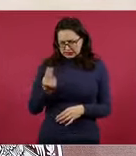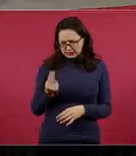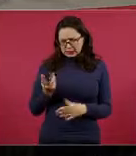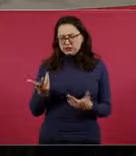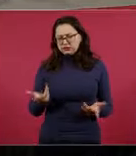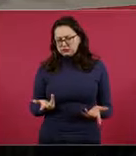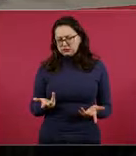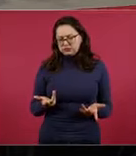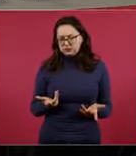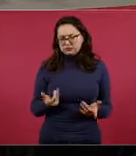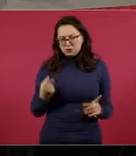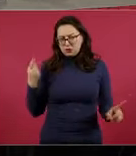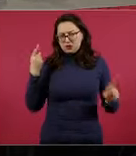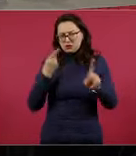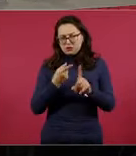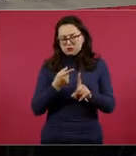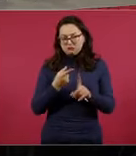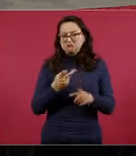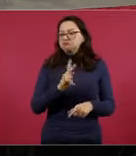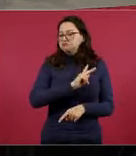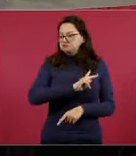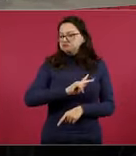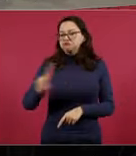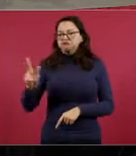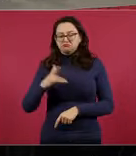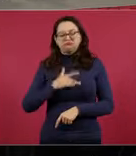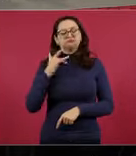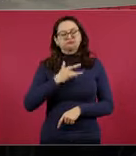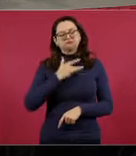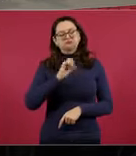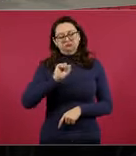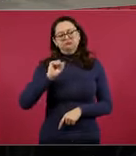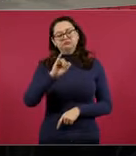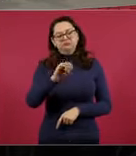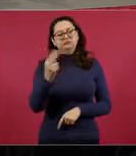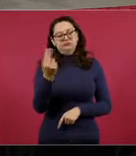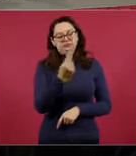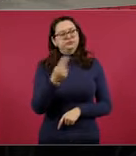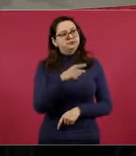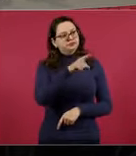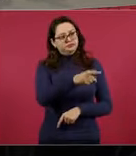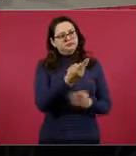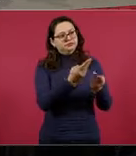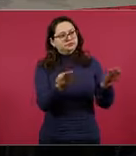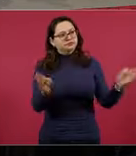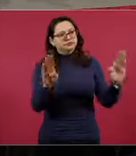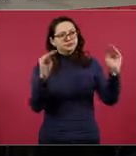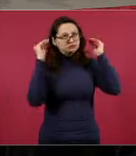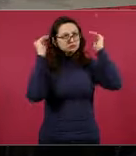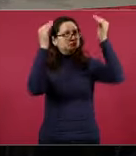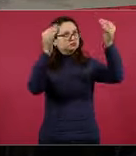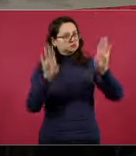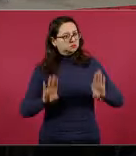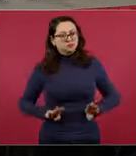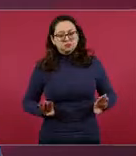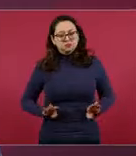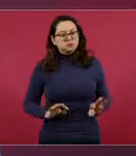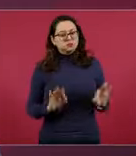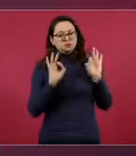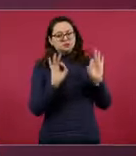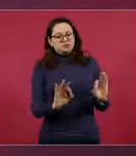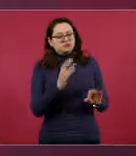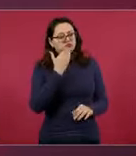este objetivo. Todos los participantes coincidieron en que las características del inmueble eran adecuadas con respecto al